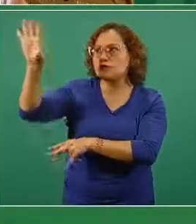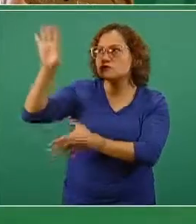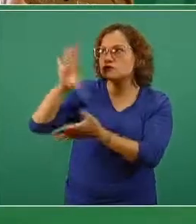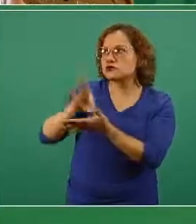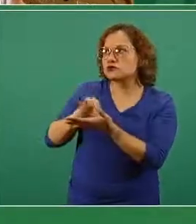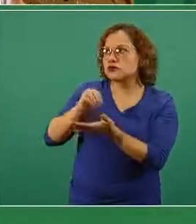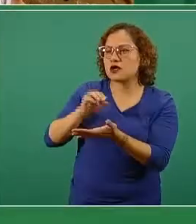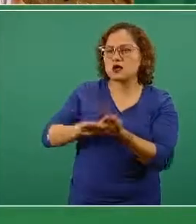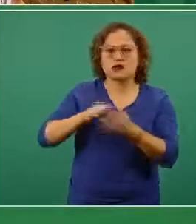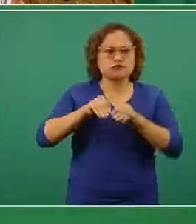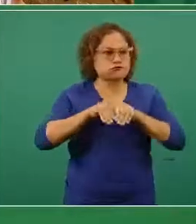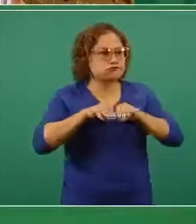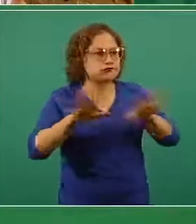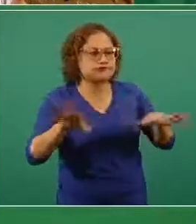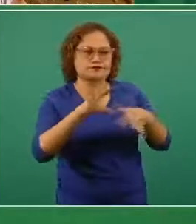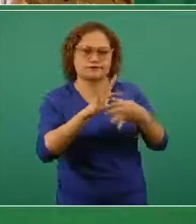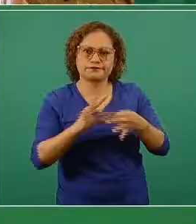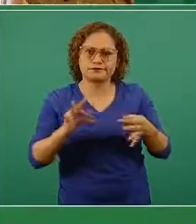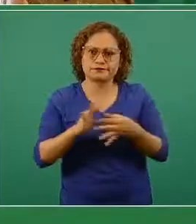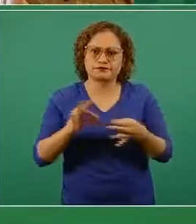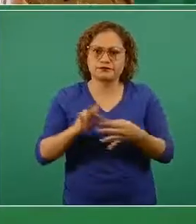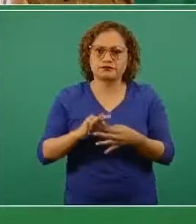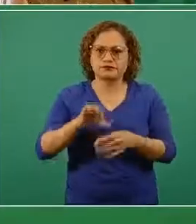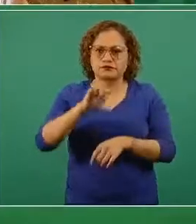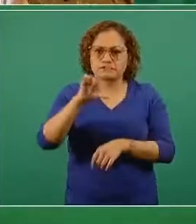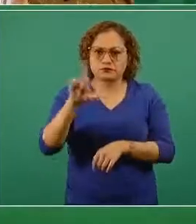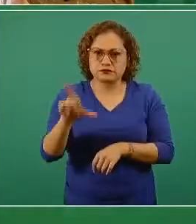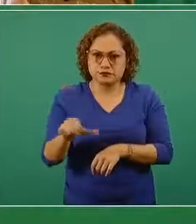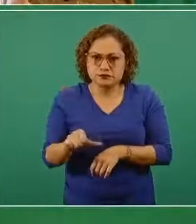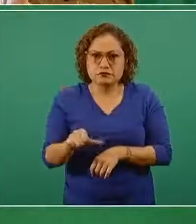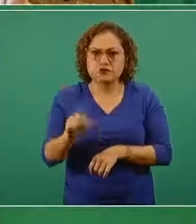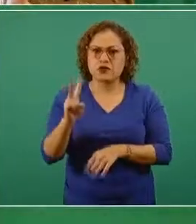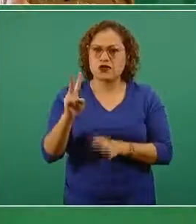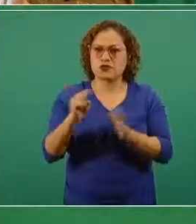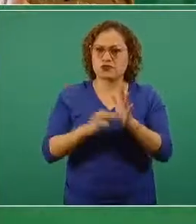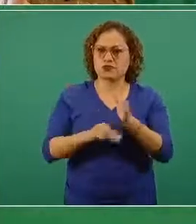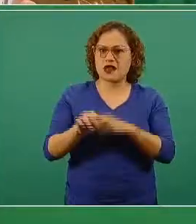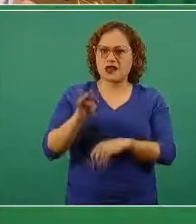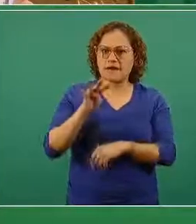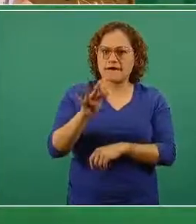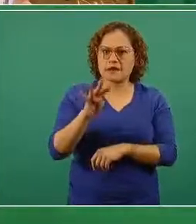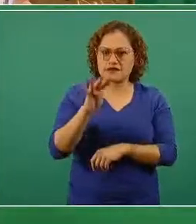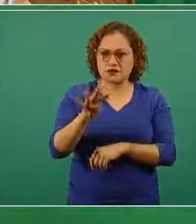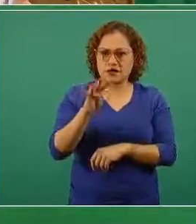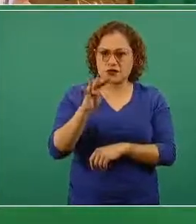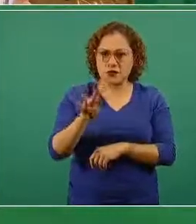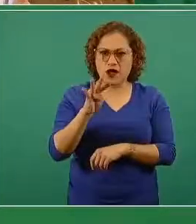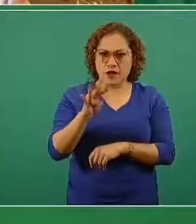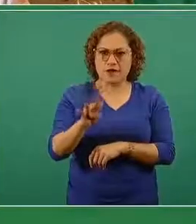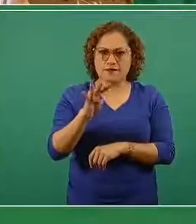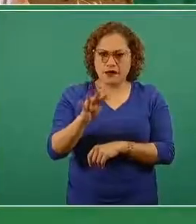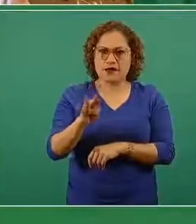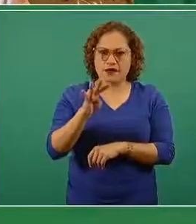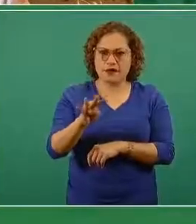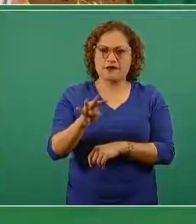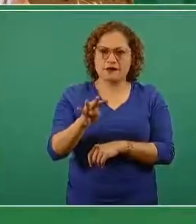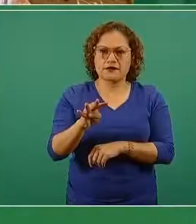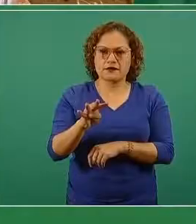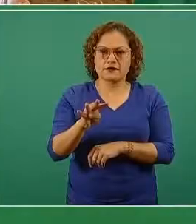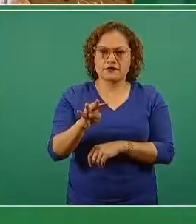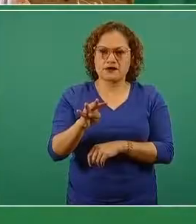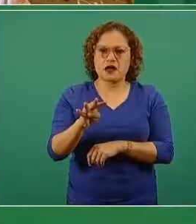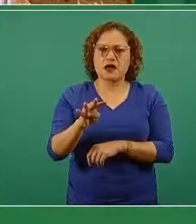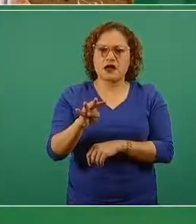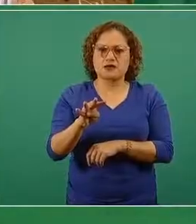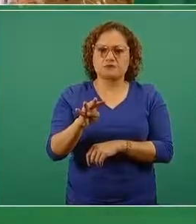aquella neumonía atípica que se notifica en el año del 2019, surge y va saliendo del